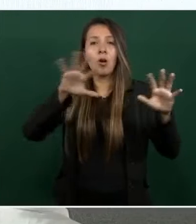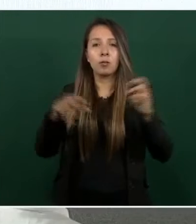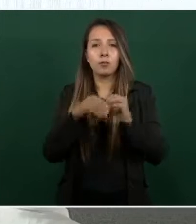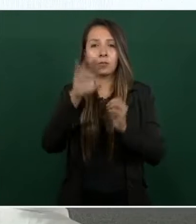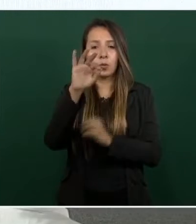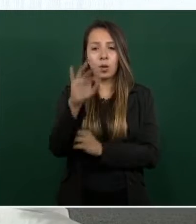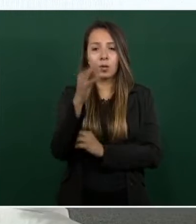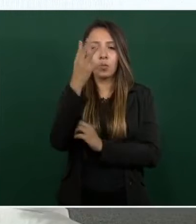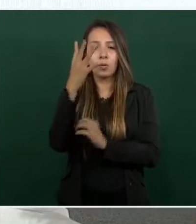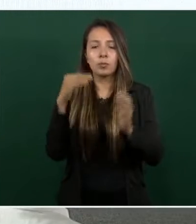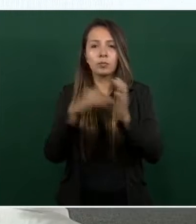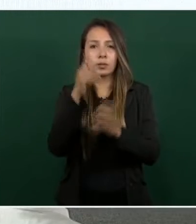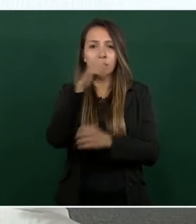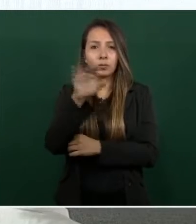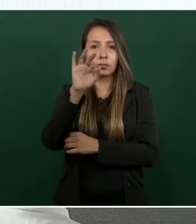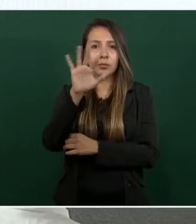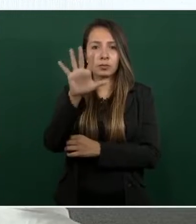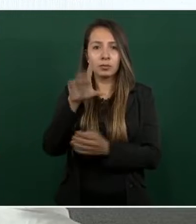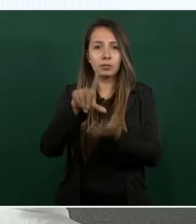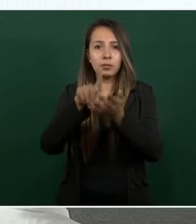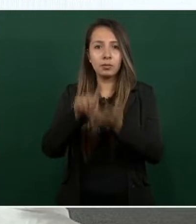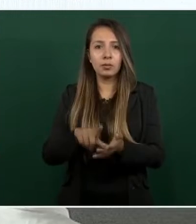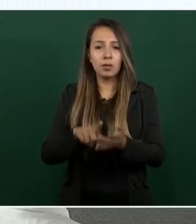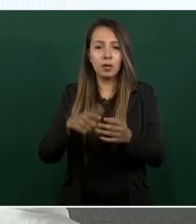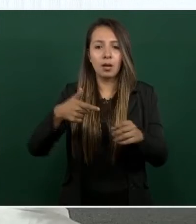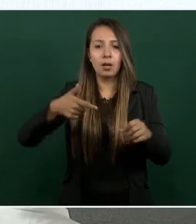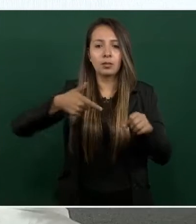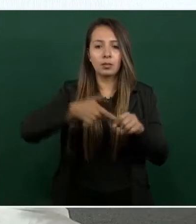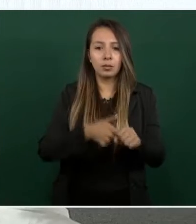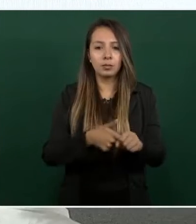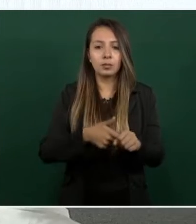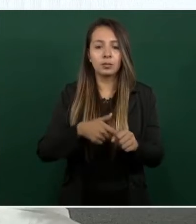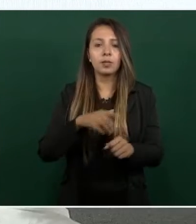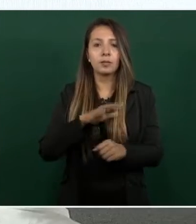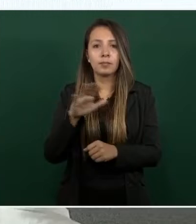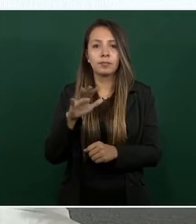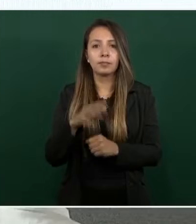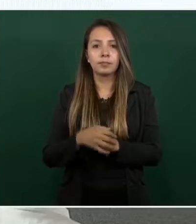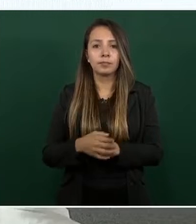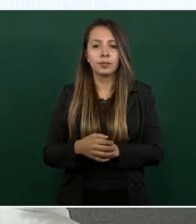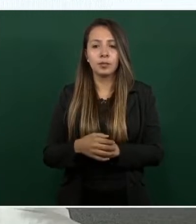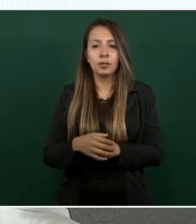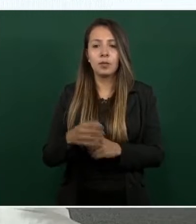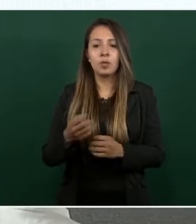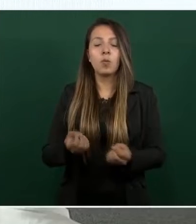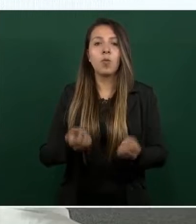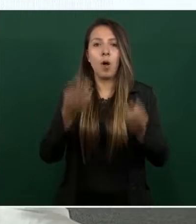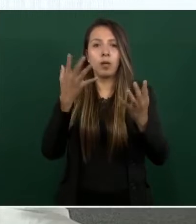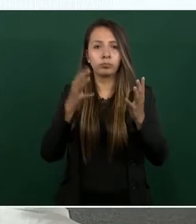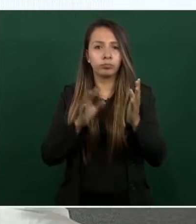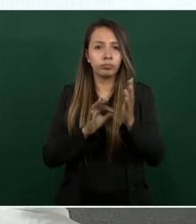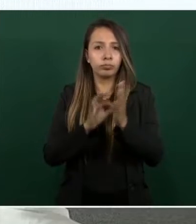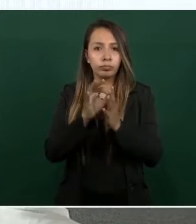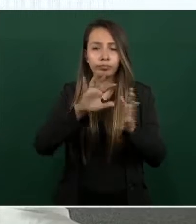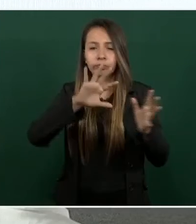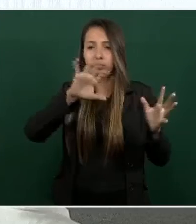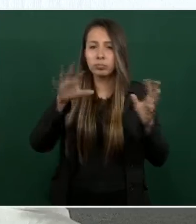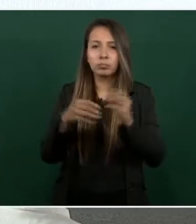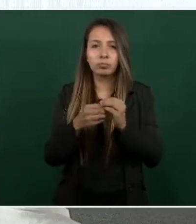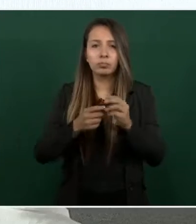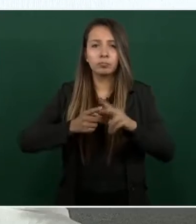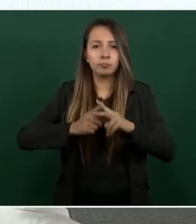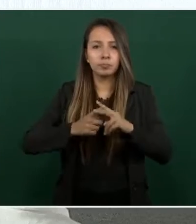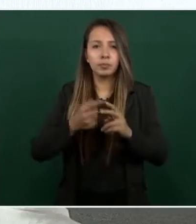44,145 litros de gasolina, y el numerario en lo que va del año decomisados a estos elementos,